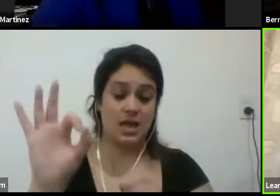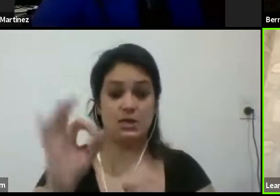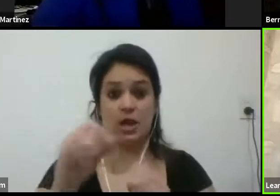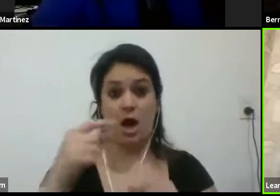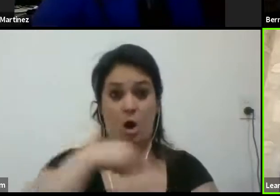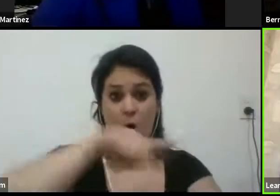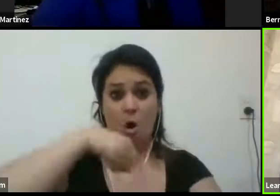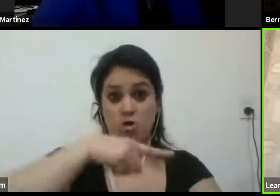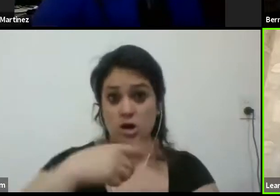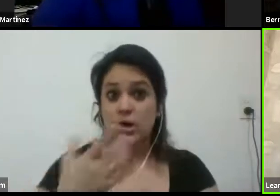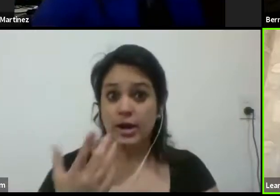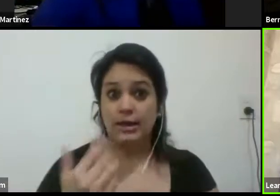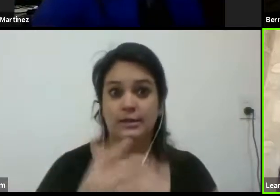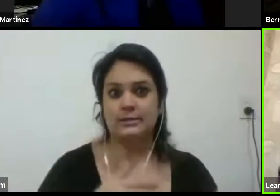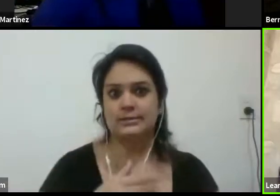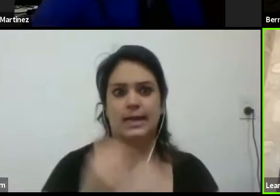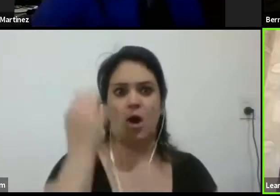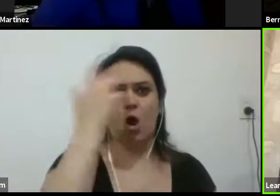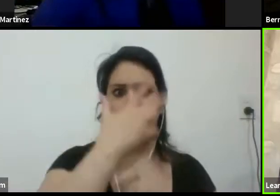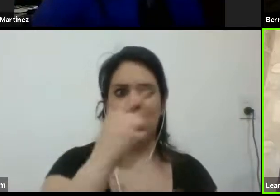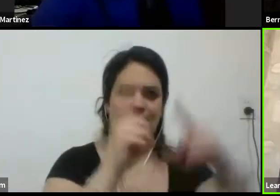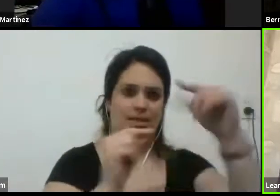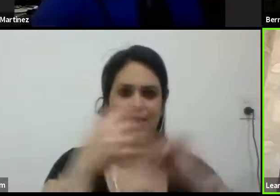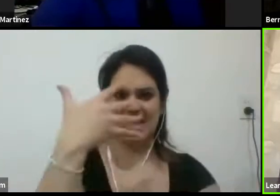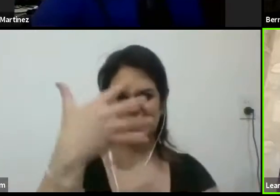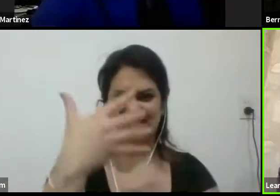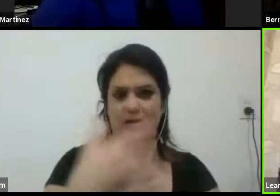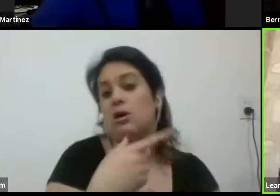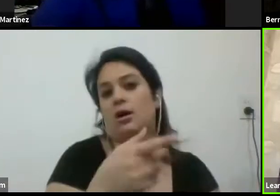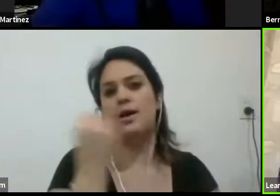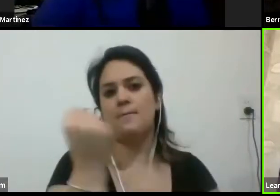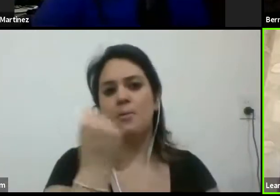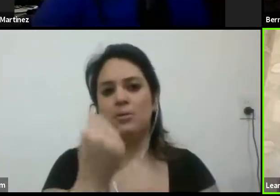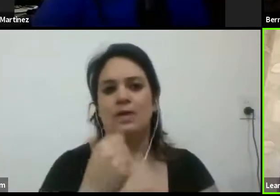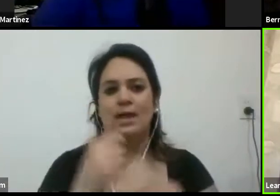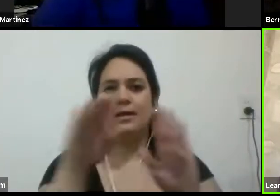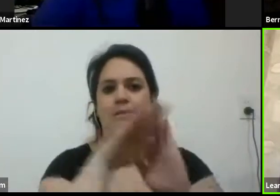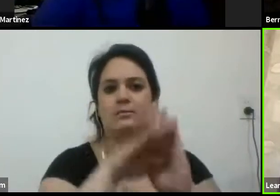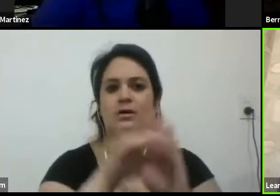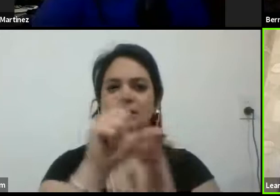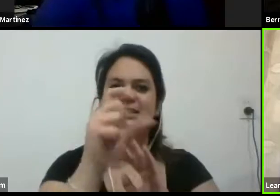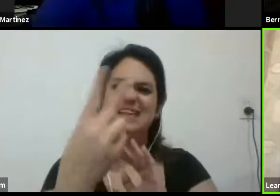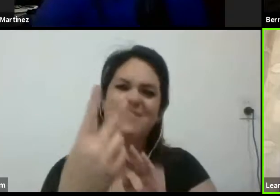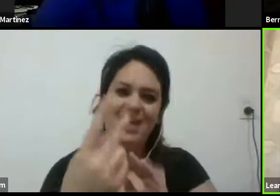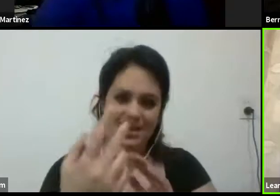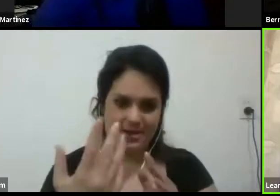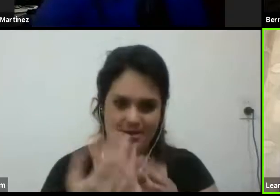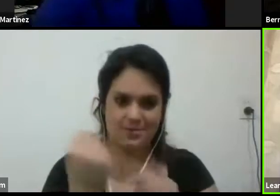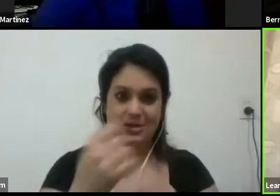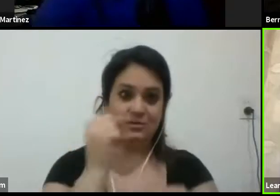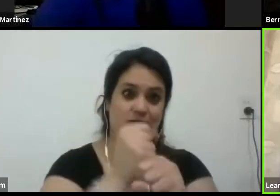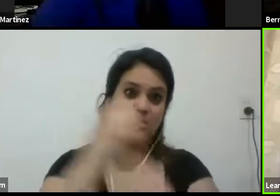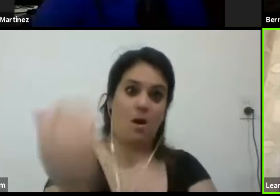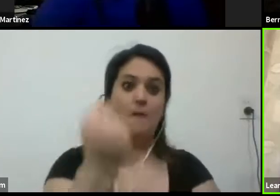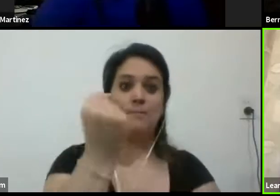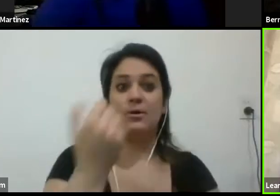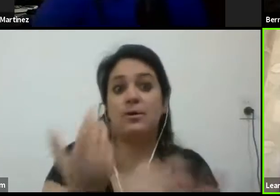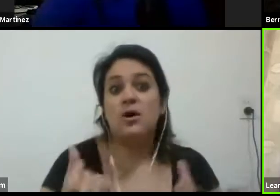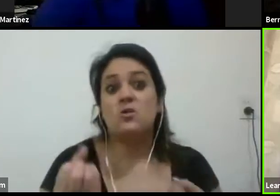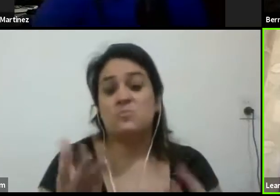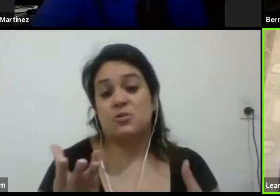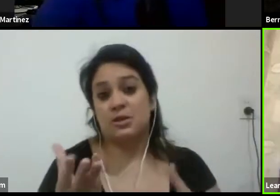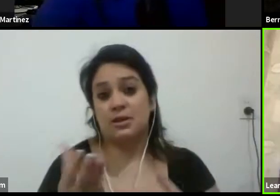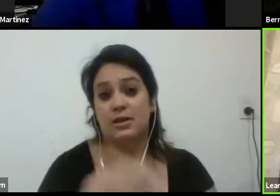diplomático en el que sea tiene un valor muy fuerte para el currículum y consiguen rápidamente trabajo porque en cierto punto